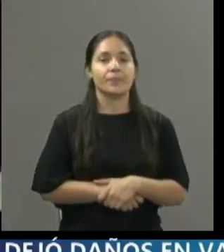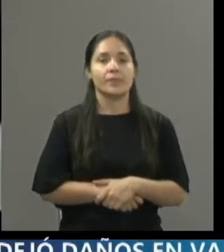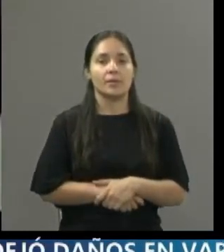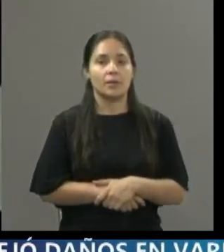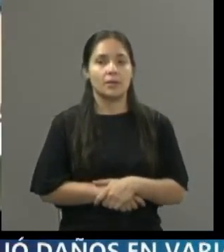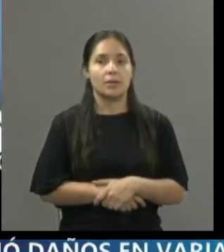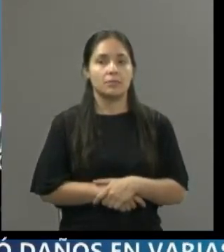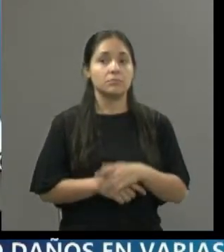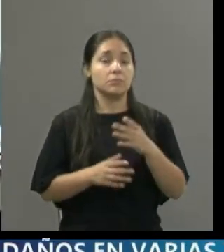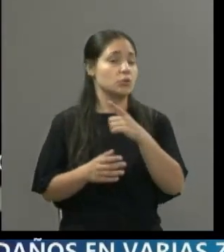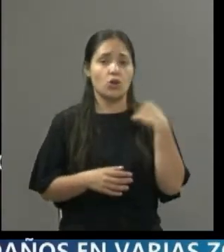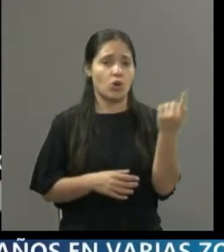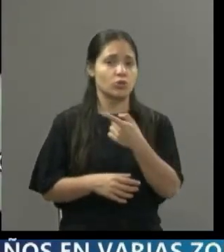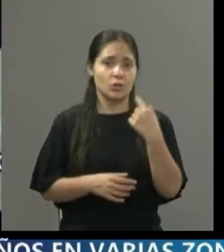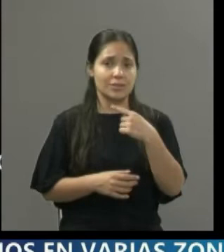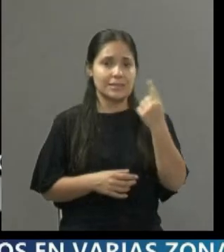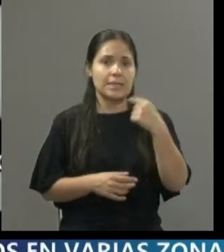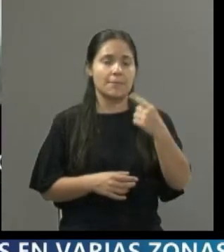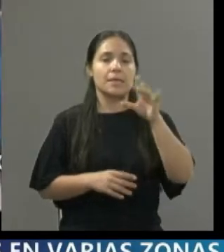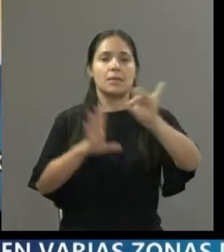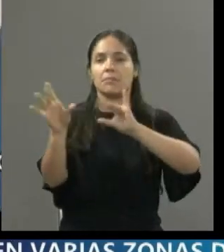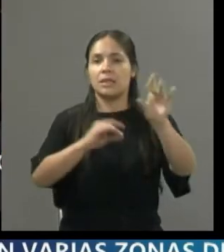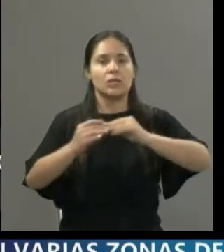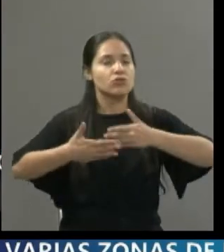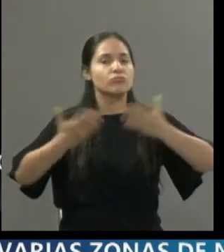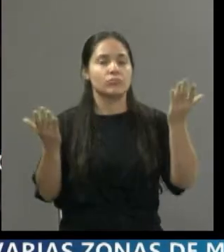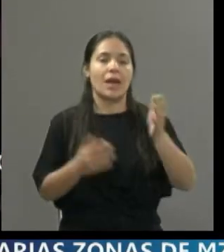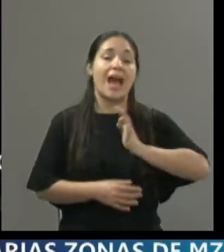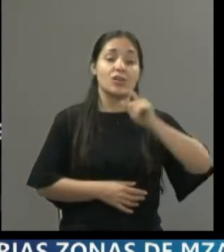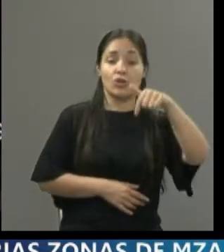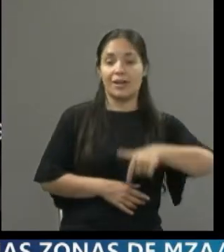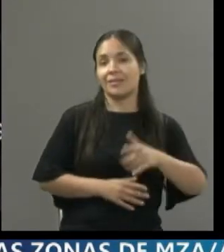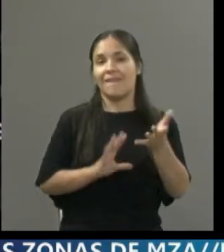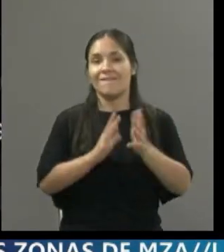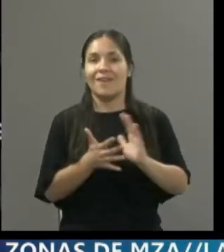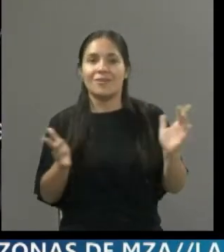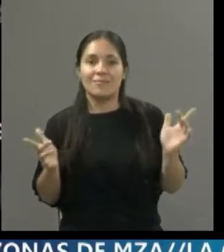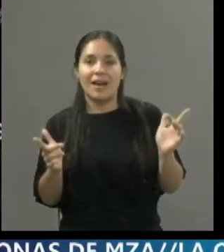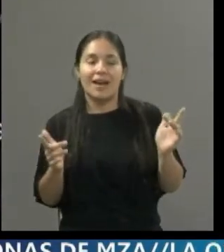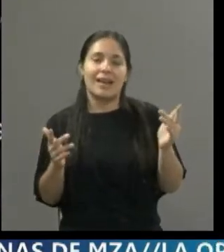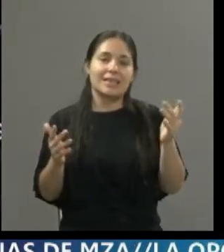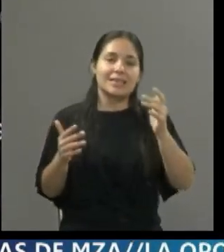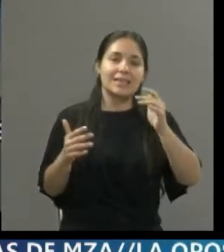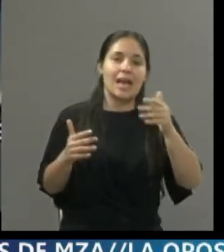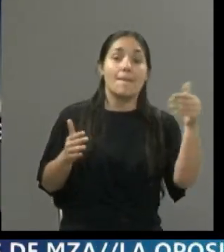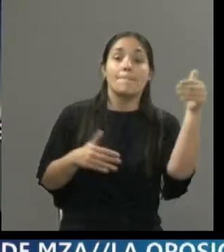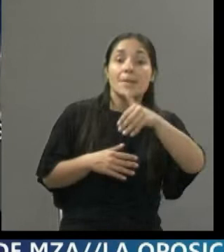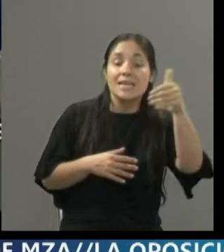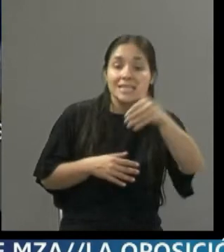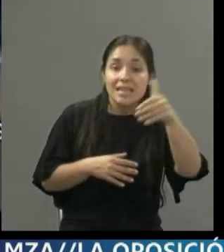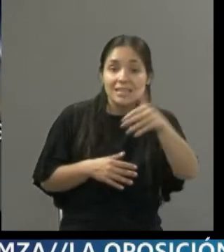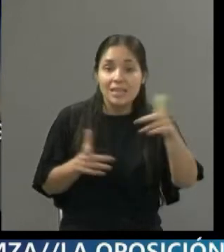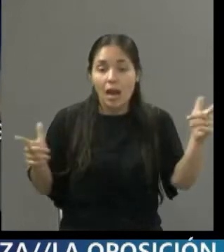hacemos la invitación lo más extensiva posible. Este año, bueno, tuvimos como esta versión híbrida, ¿no? Por un lado presencial, un aforo